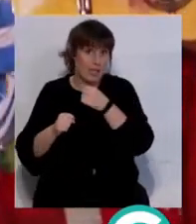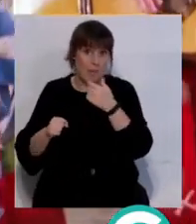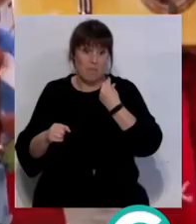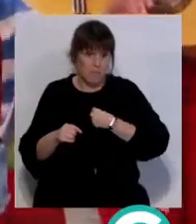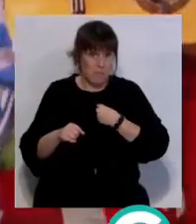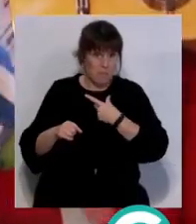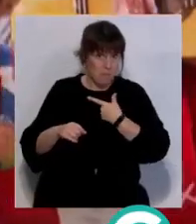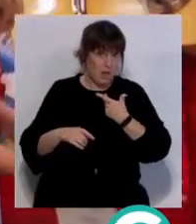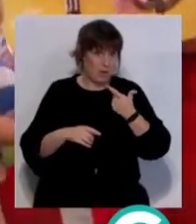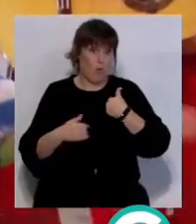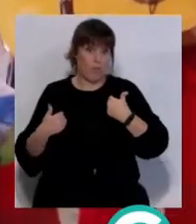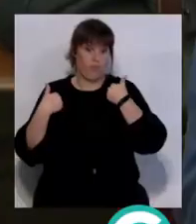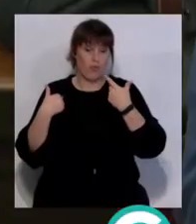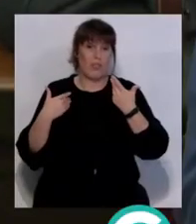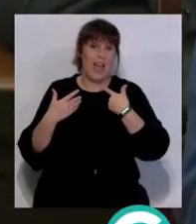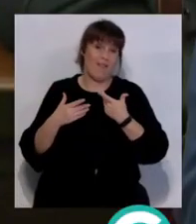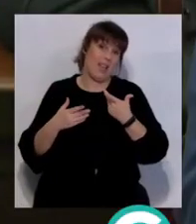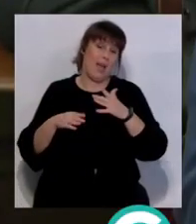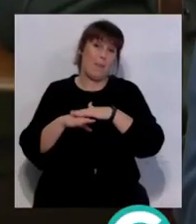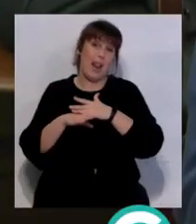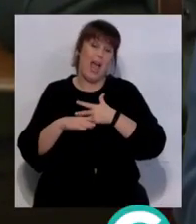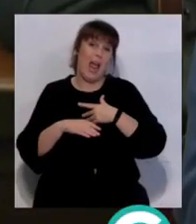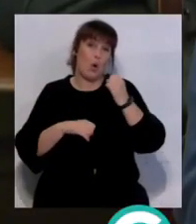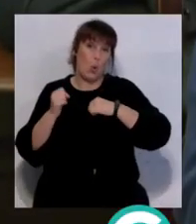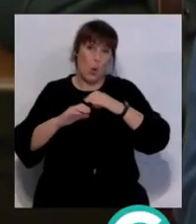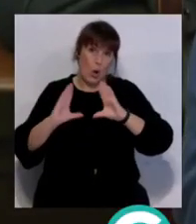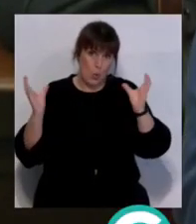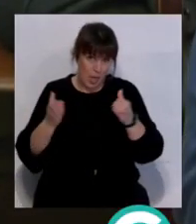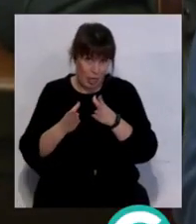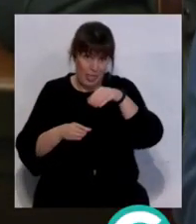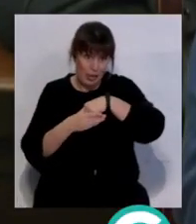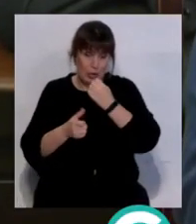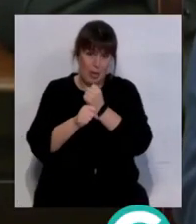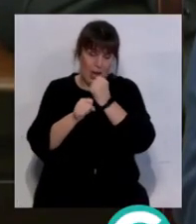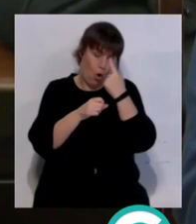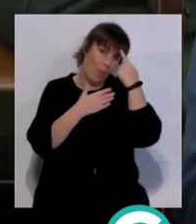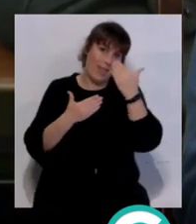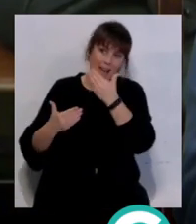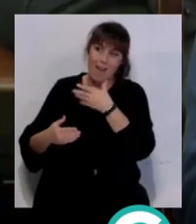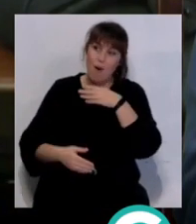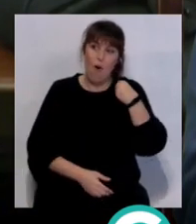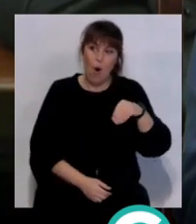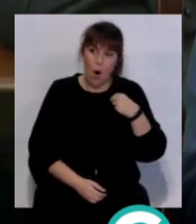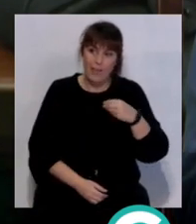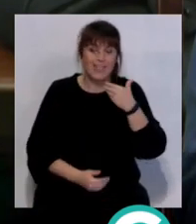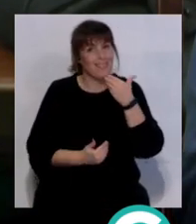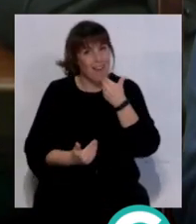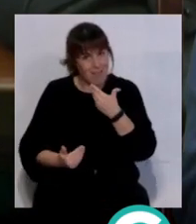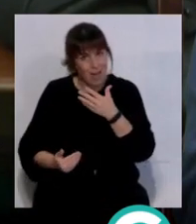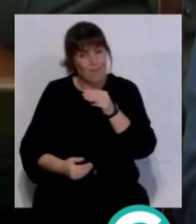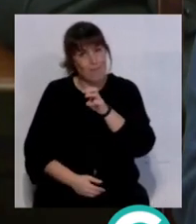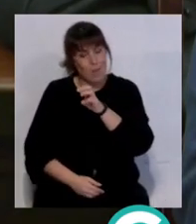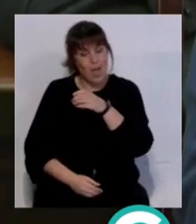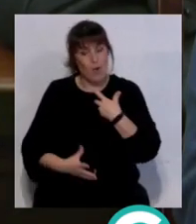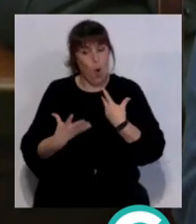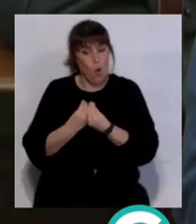concurso oficial de agrupaciones se jubila. Agradecer también a la cantera que haya tenido este bonito detalle, Pepe, con Miguel